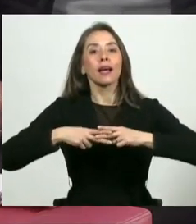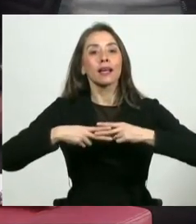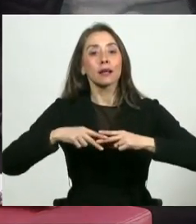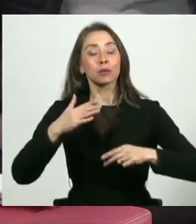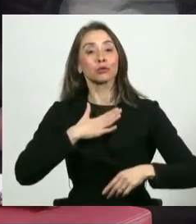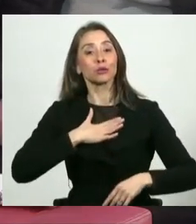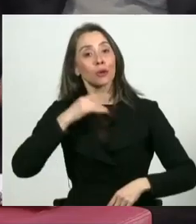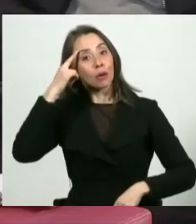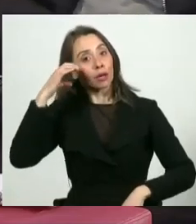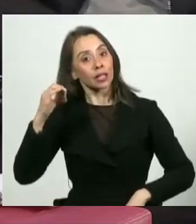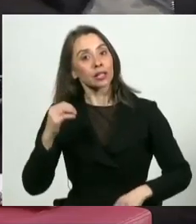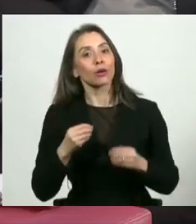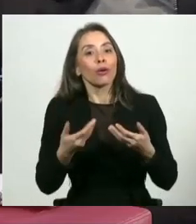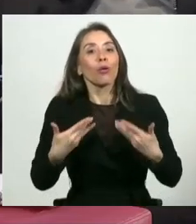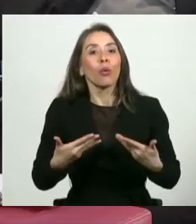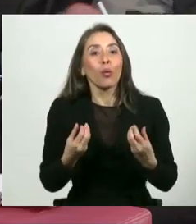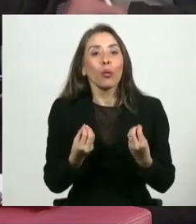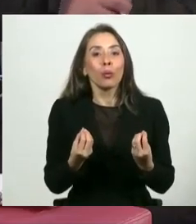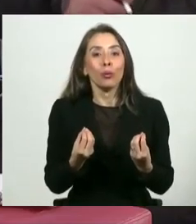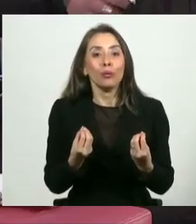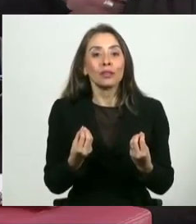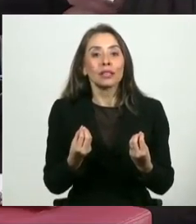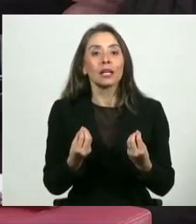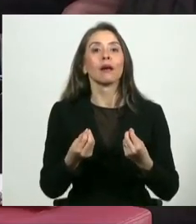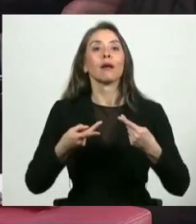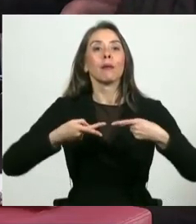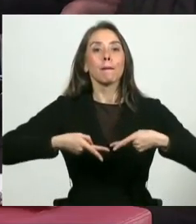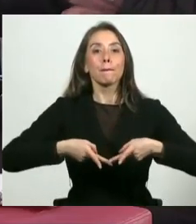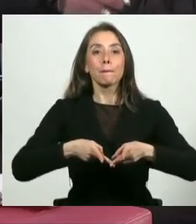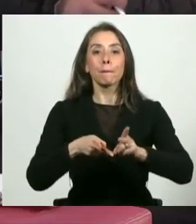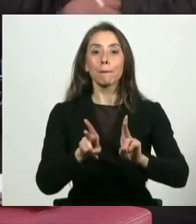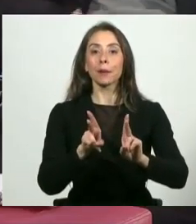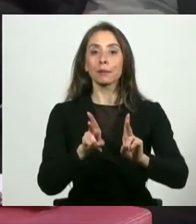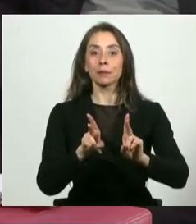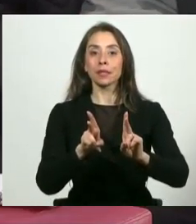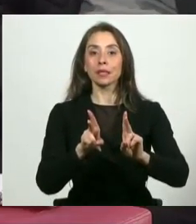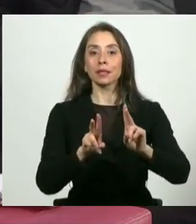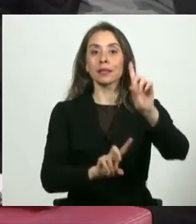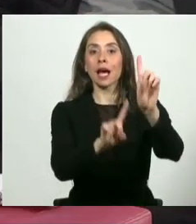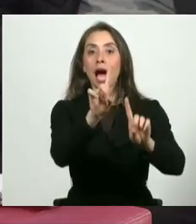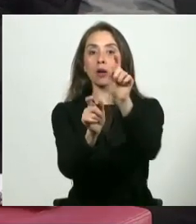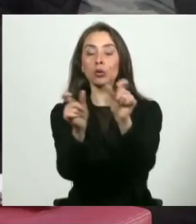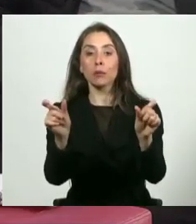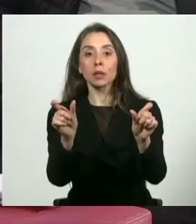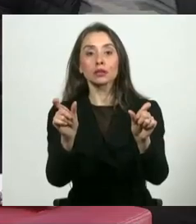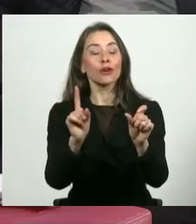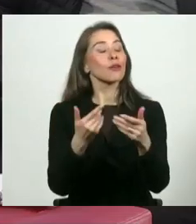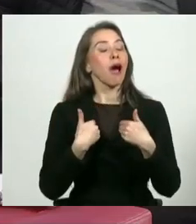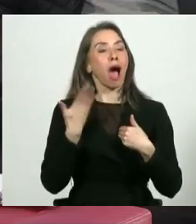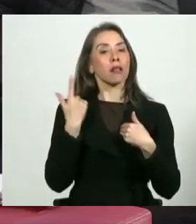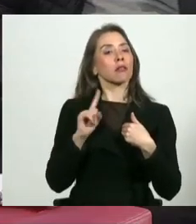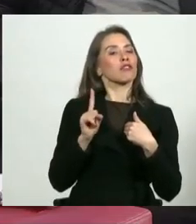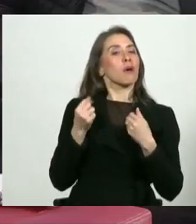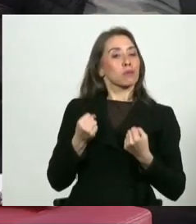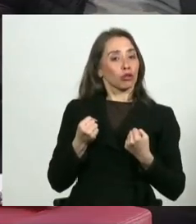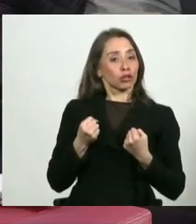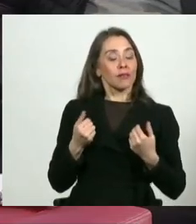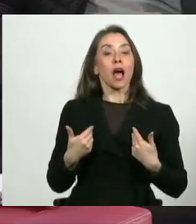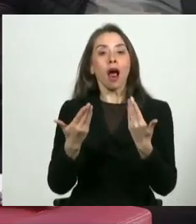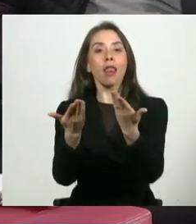creo yo, súper útil, que va a permitir que algunos que no se habían dado la posibilidad de que se la